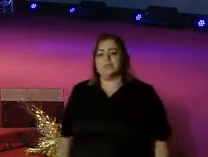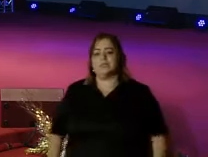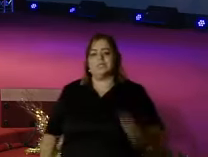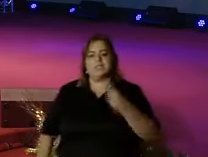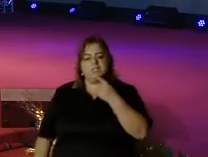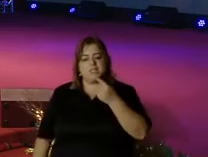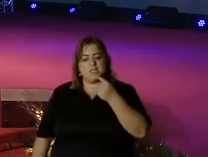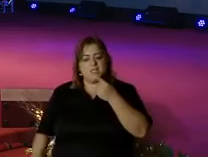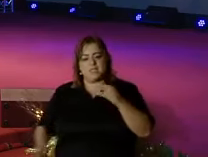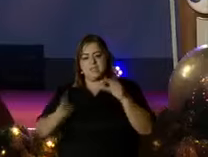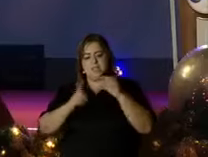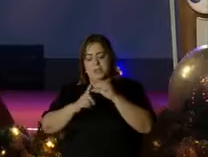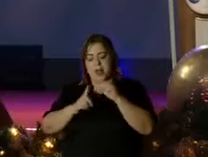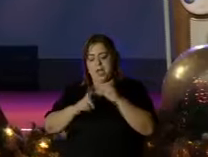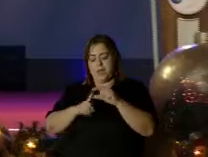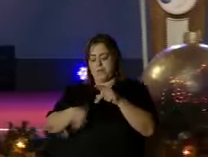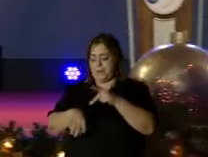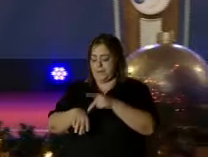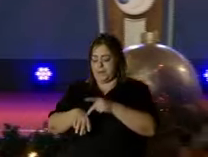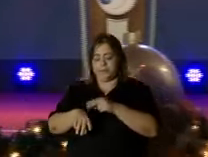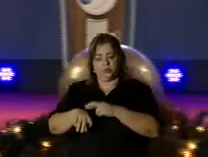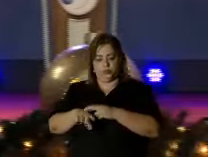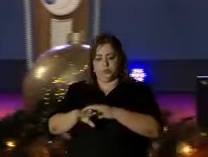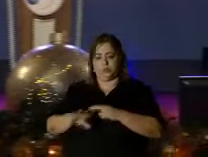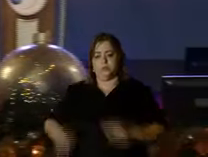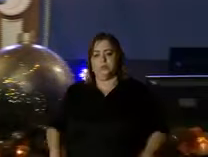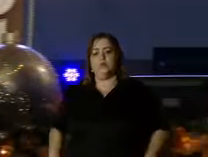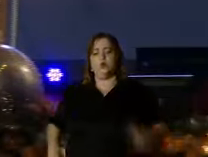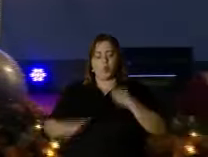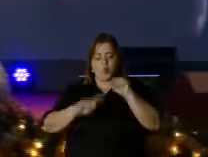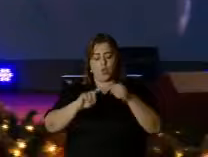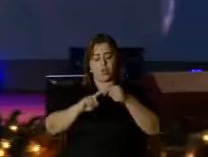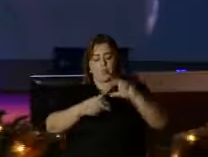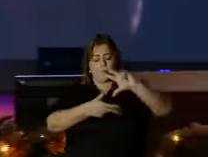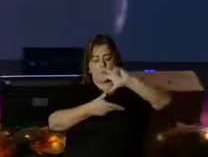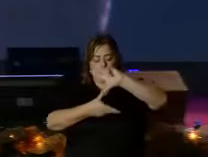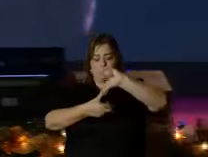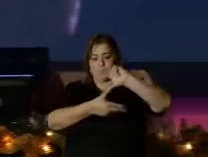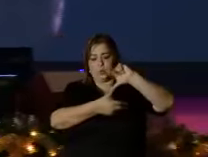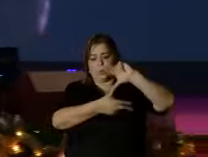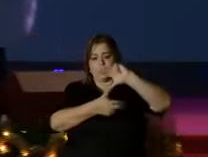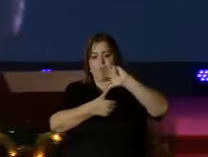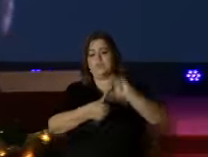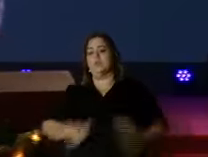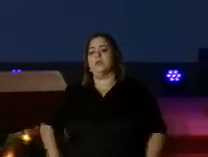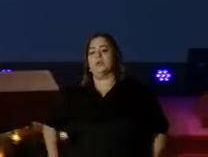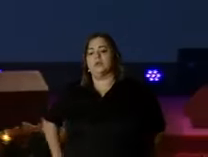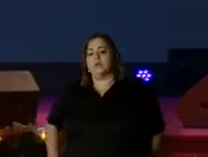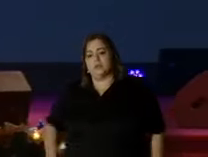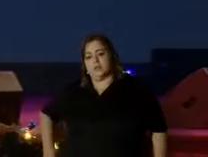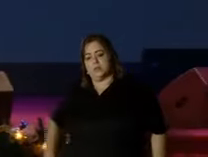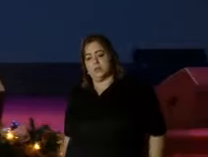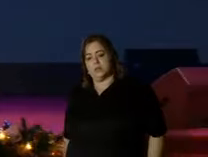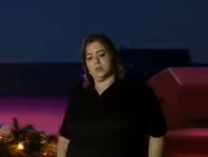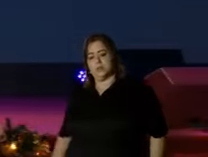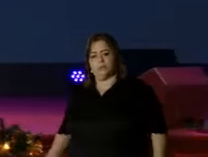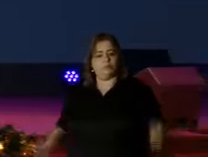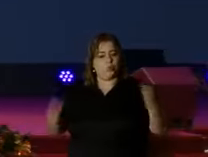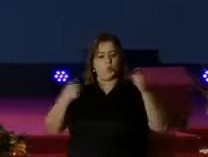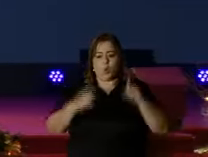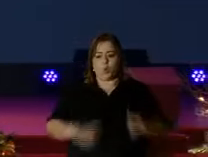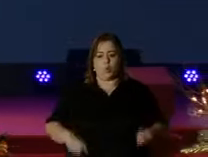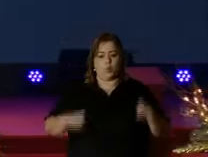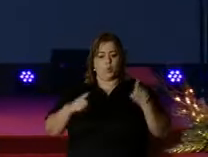muchas veces sobre mi país. Cuando el huracán María, cuando aquella vez George, cuando aquella vez todas esas cosas, en